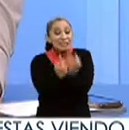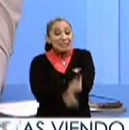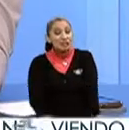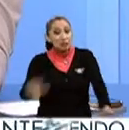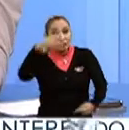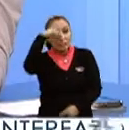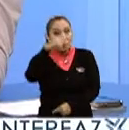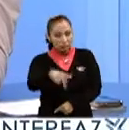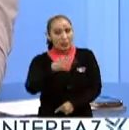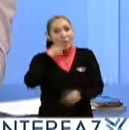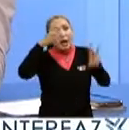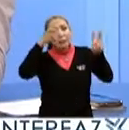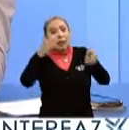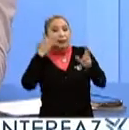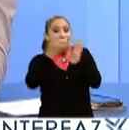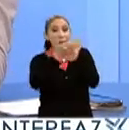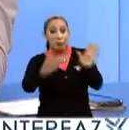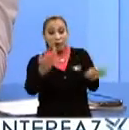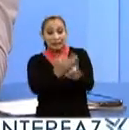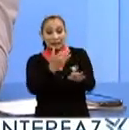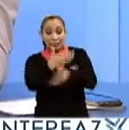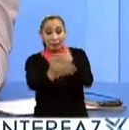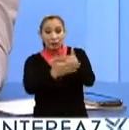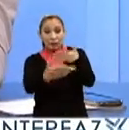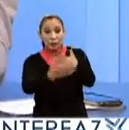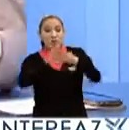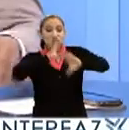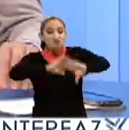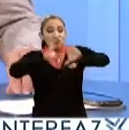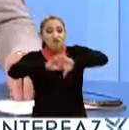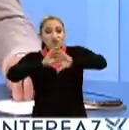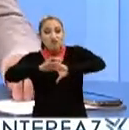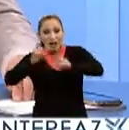entre otras cosas hablaremos de la temporada de conciertos